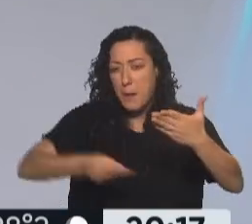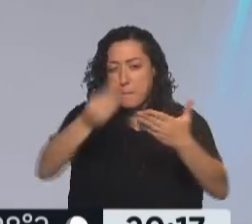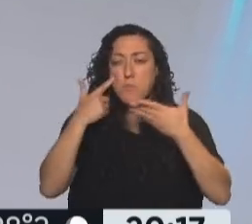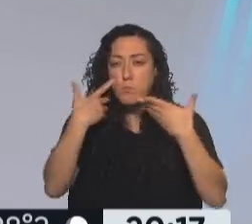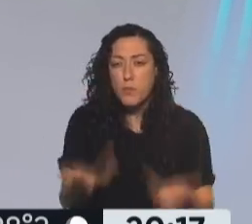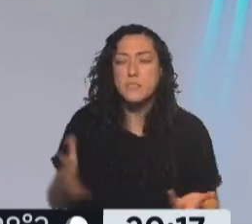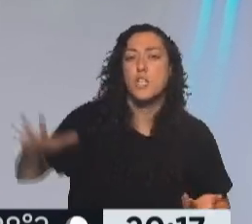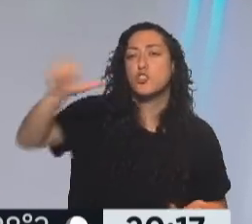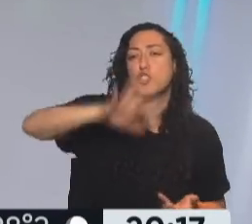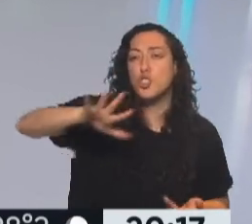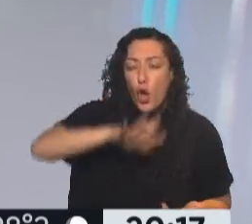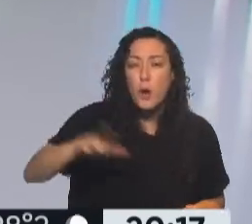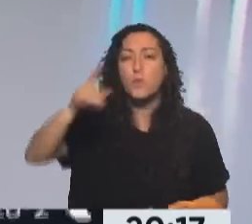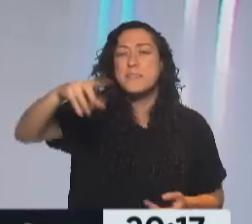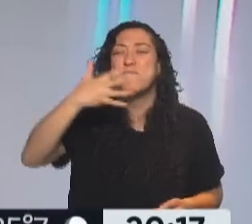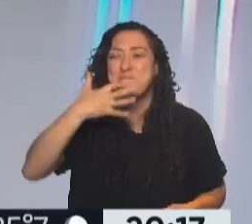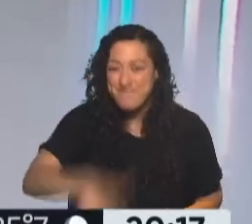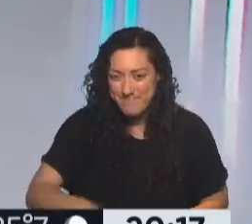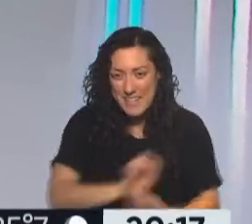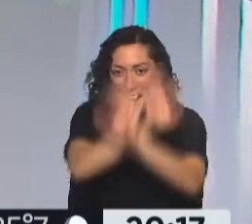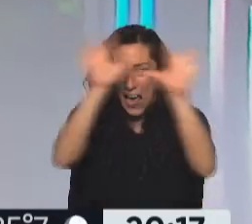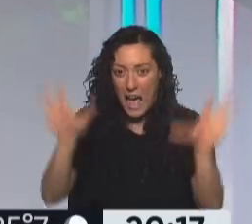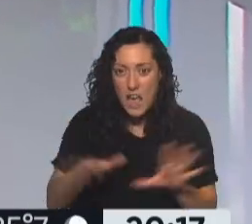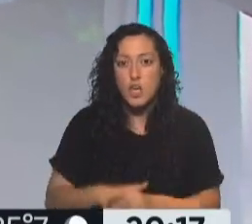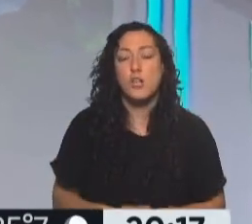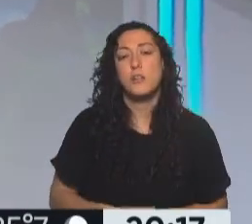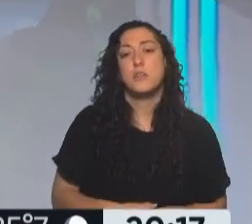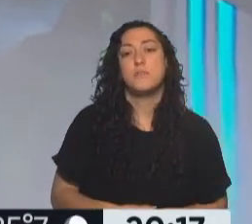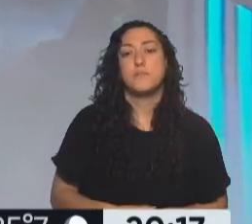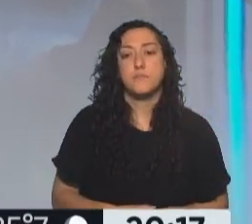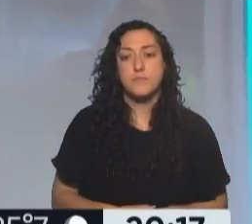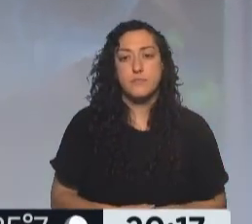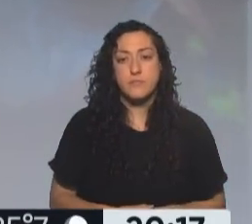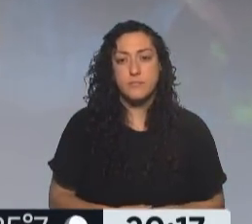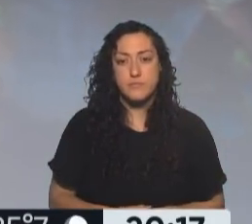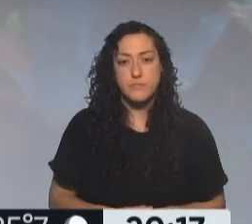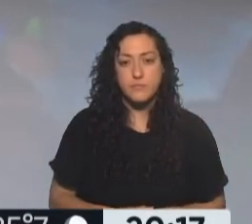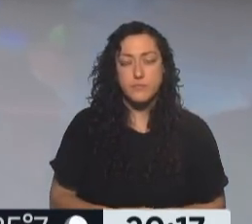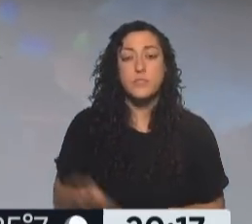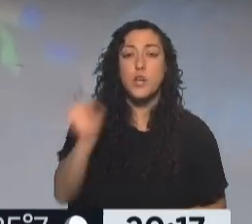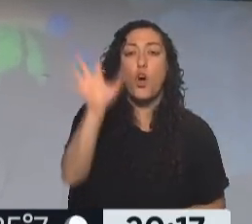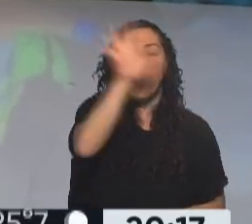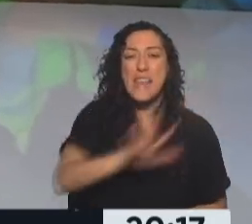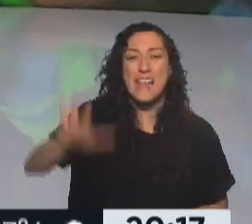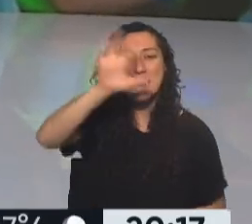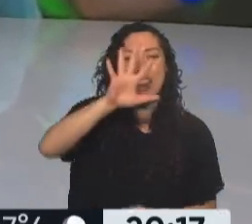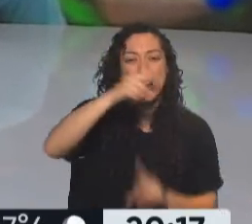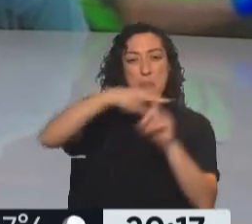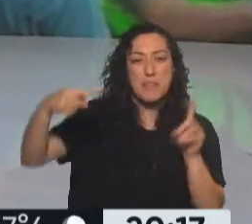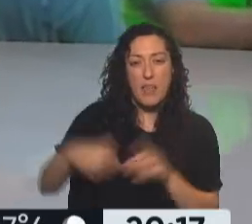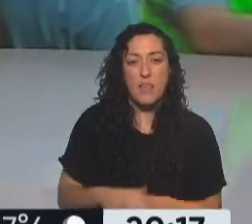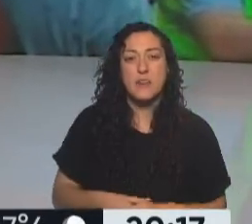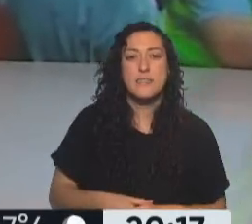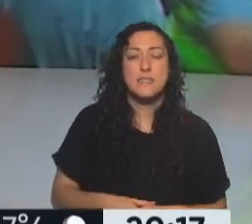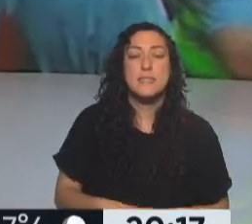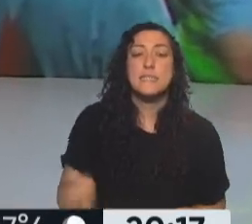la zona en la que estamos hablando. El primer mapa clave es ubicarlo, ¿no? Ubicar que está en Medio Oriente. Ubicamos dónde está